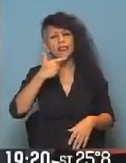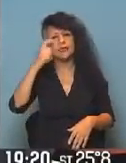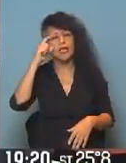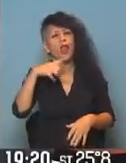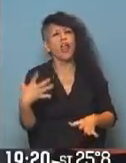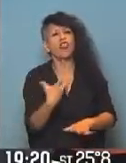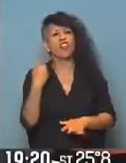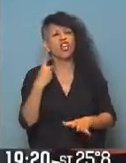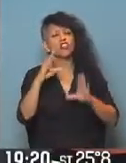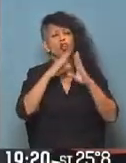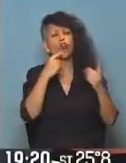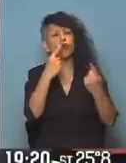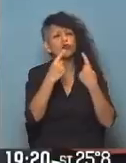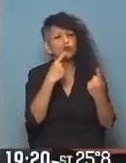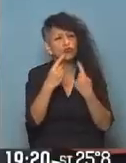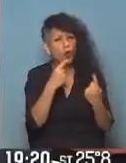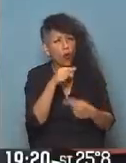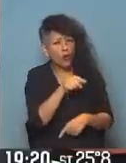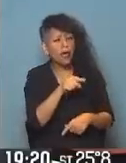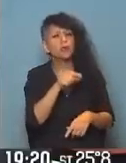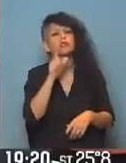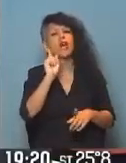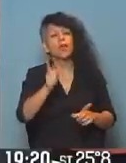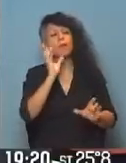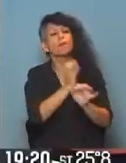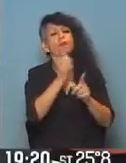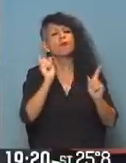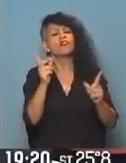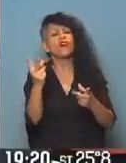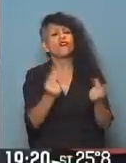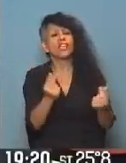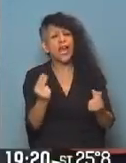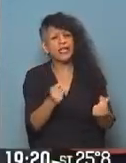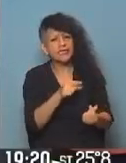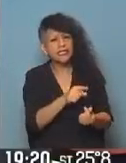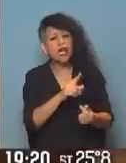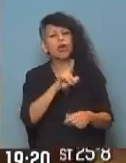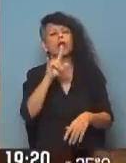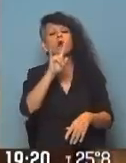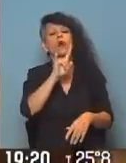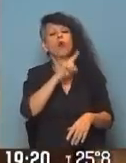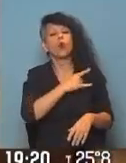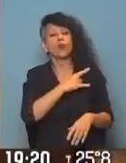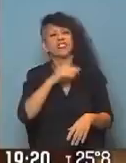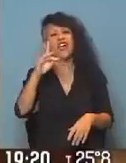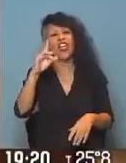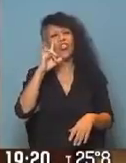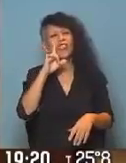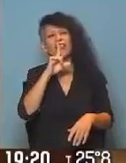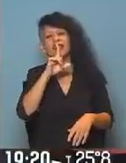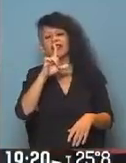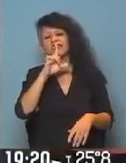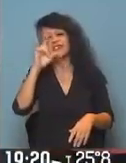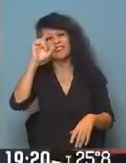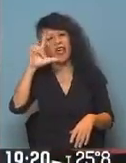director de la consultora ekobo y además profesor de finanzas en la maestría de la universidad de tegra federico bienvenido cómo estás en las